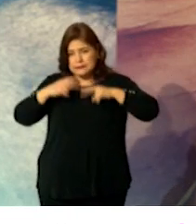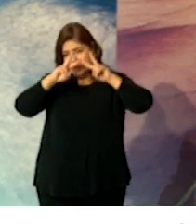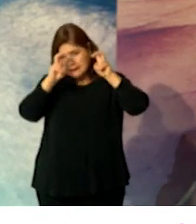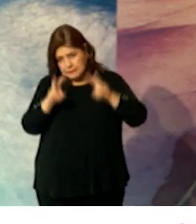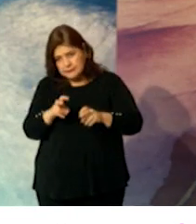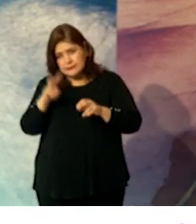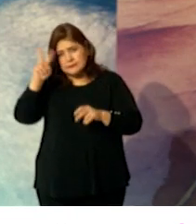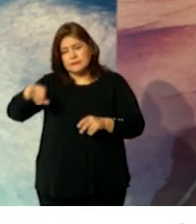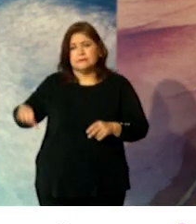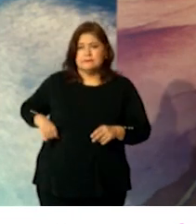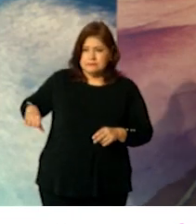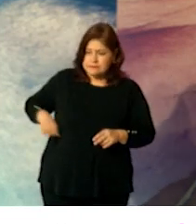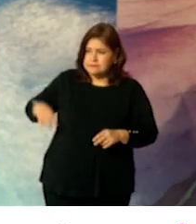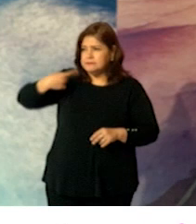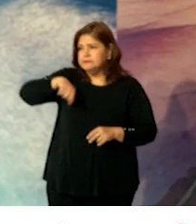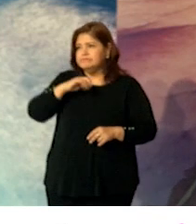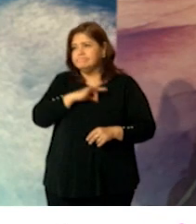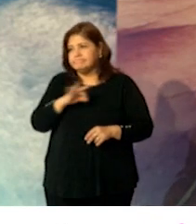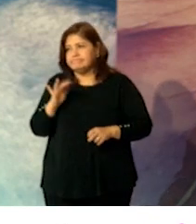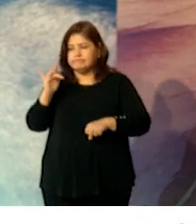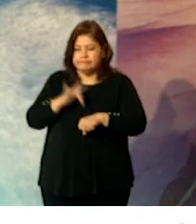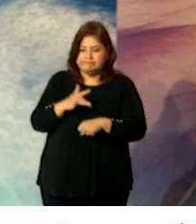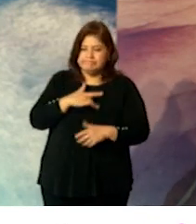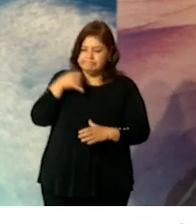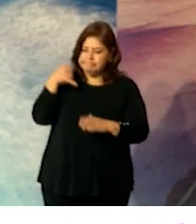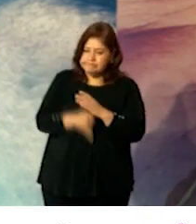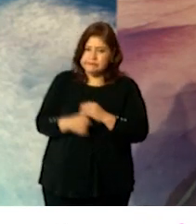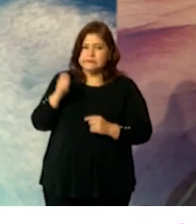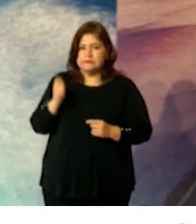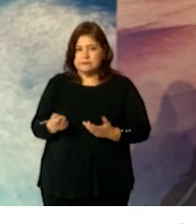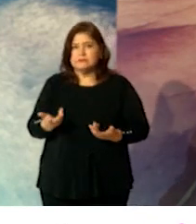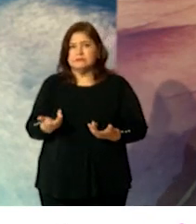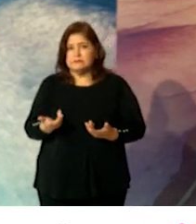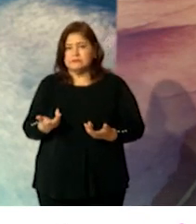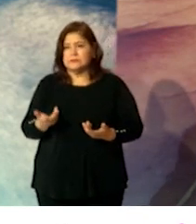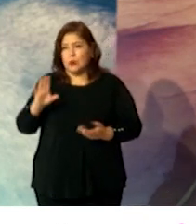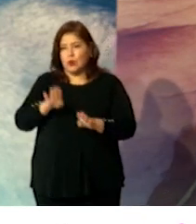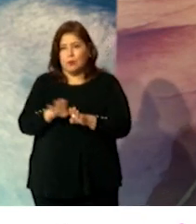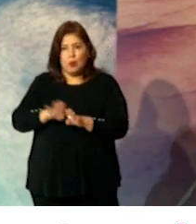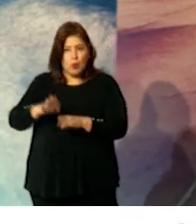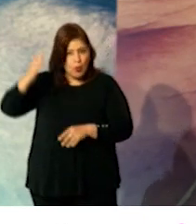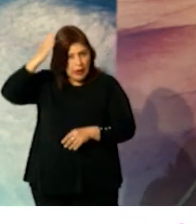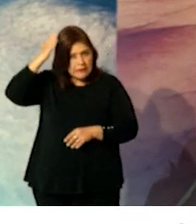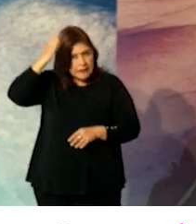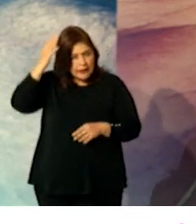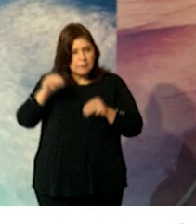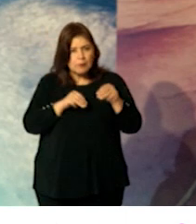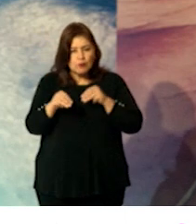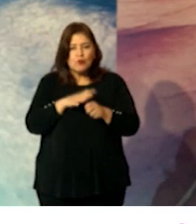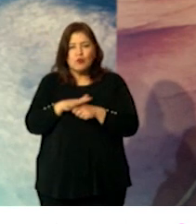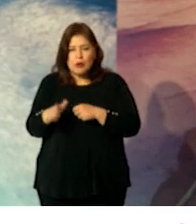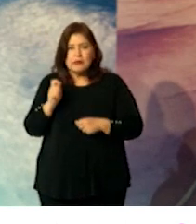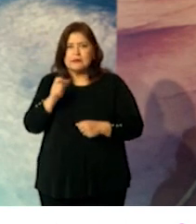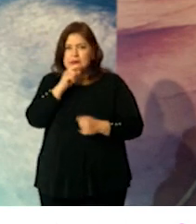interesantísimos, estamos tocando en profundidad, con cargas realmente de profundidad de los temas que nos mueven, y hemos tenido